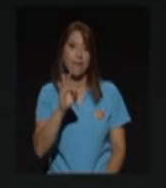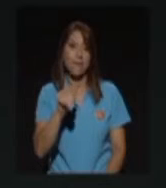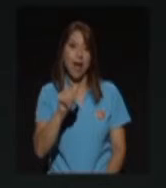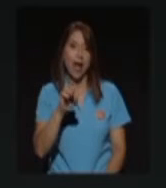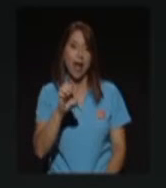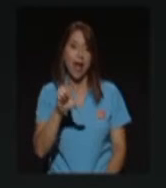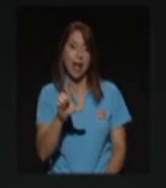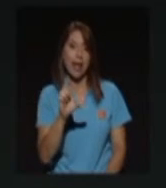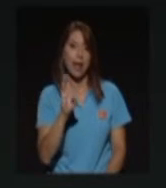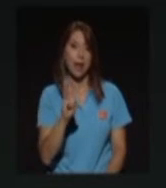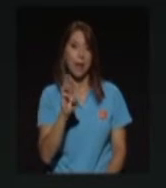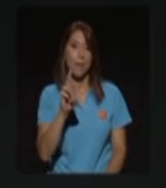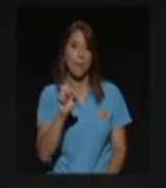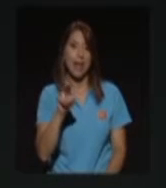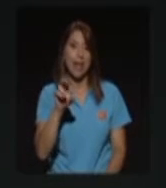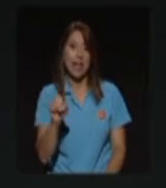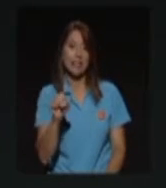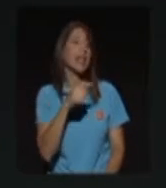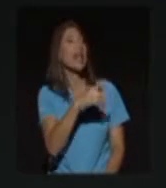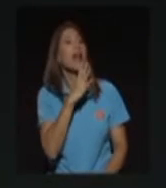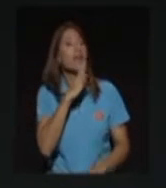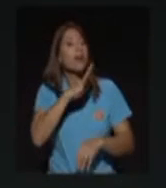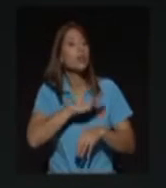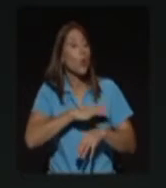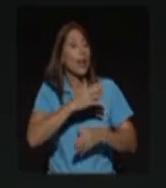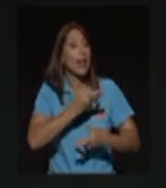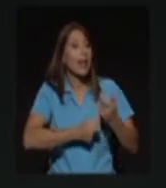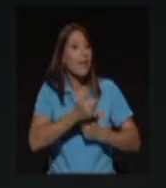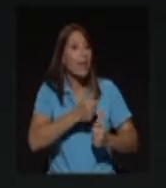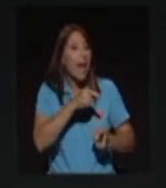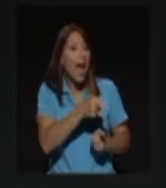que era en su infancia, y él de esas cosas sabe,